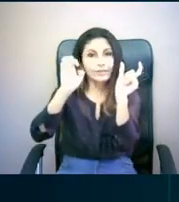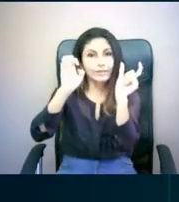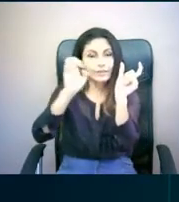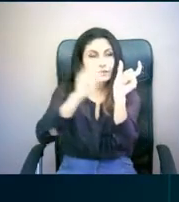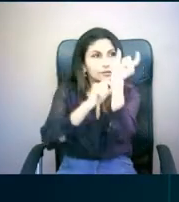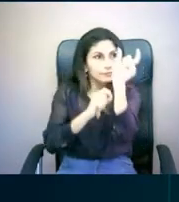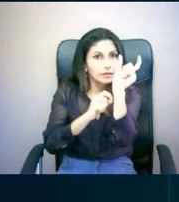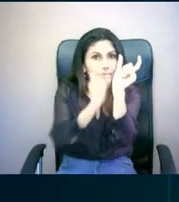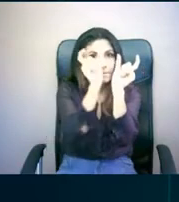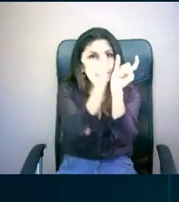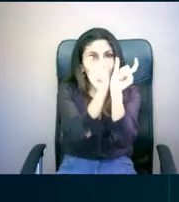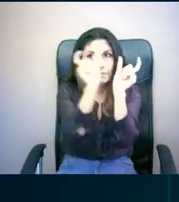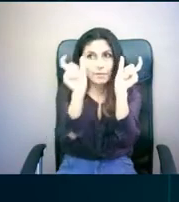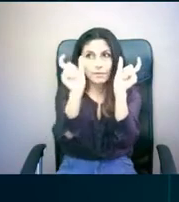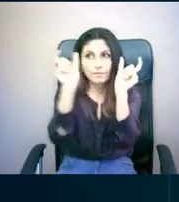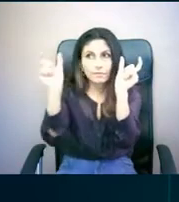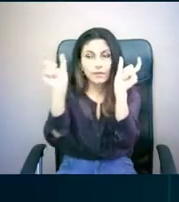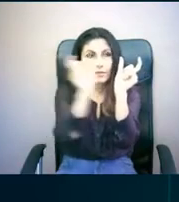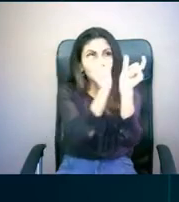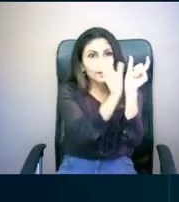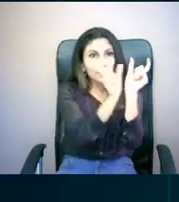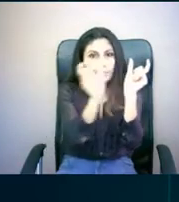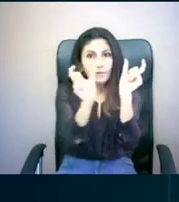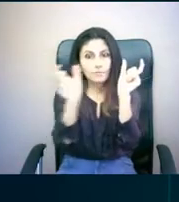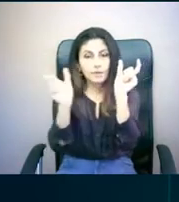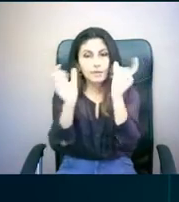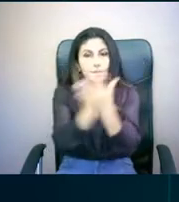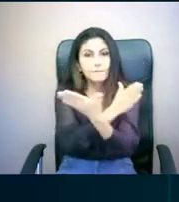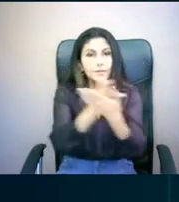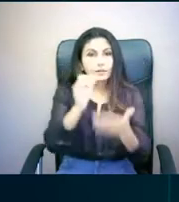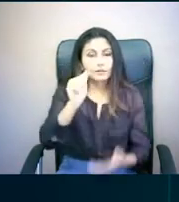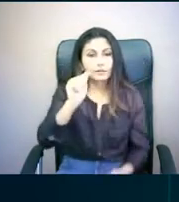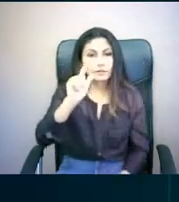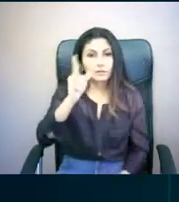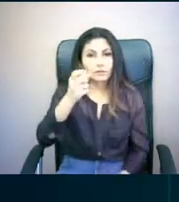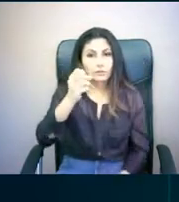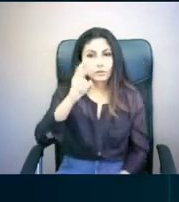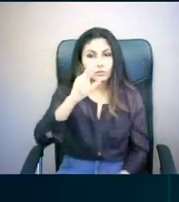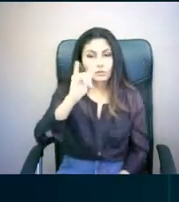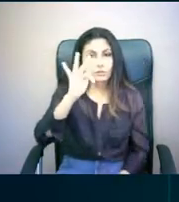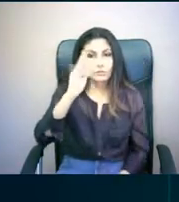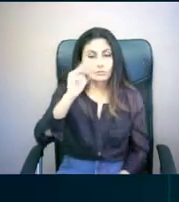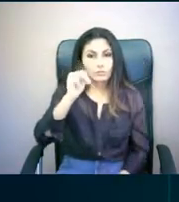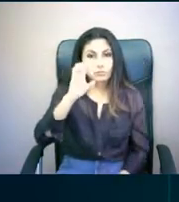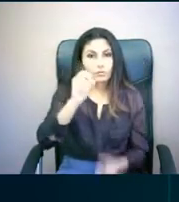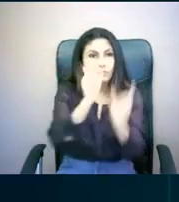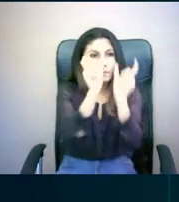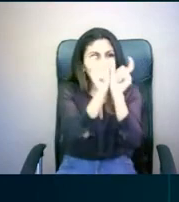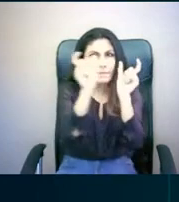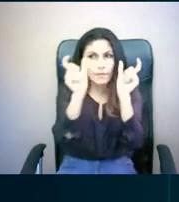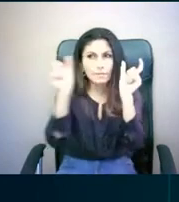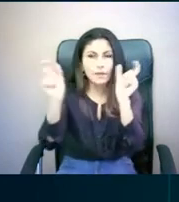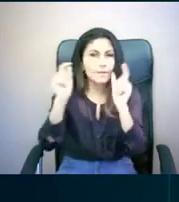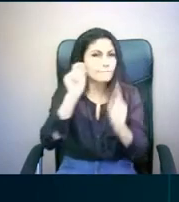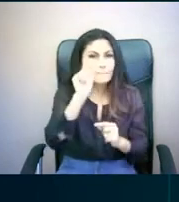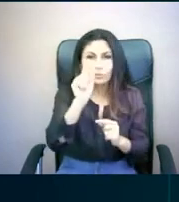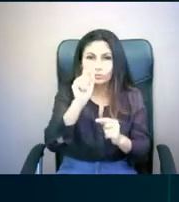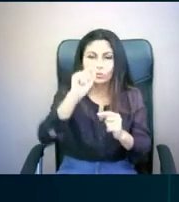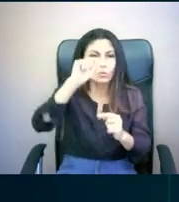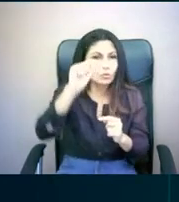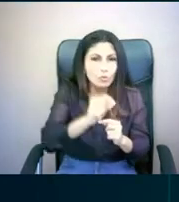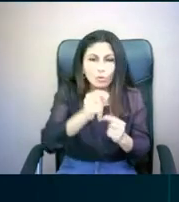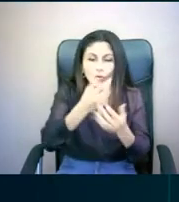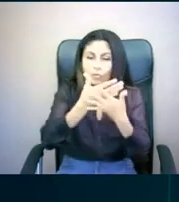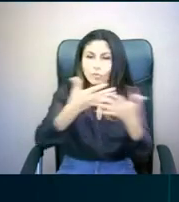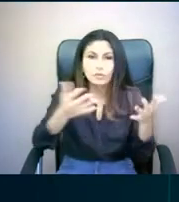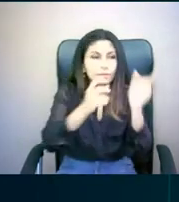y es separar los textos a través de un algoritmo que identifique el texto y lo separe. Y separe absolutamente todo, puntos, comas, todo lo que tiene un